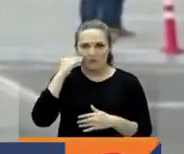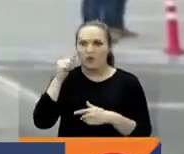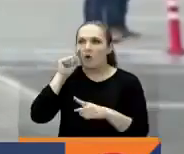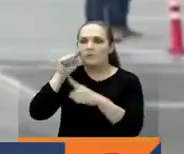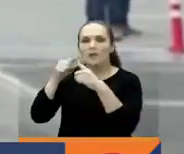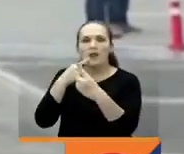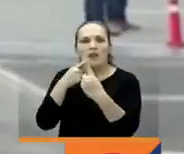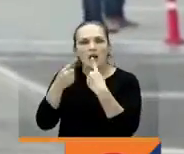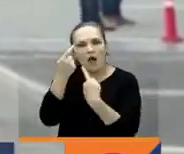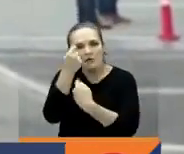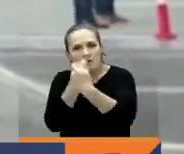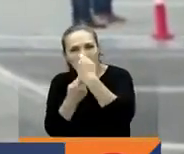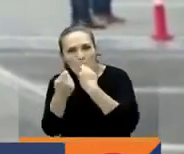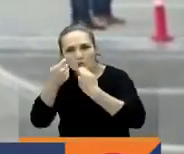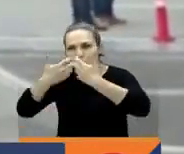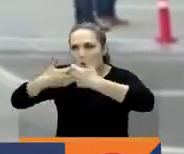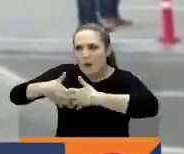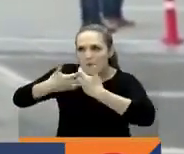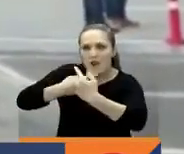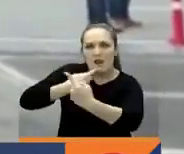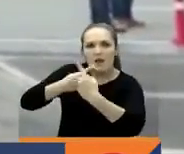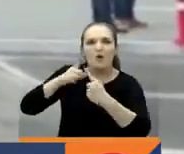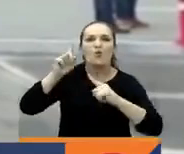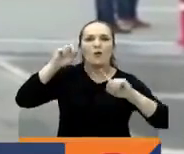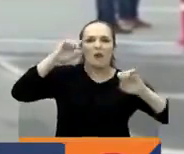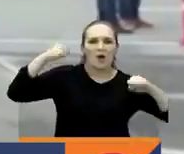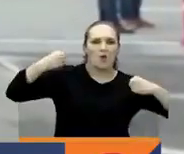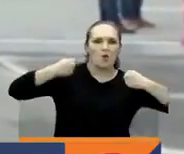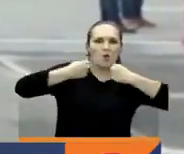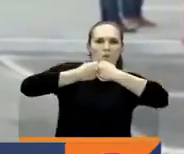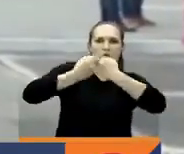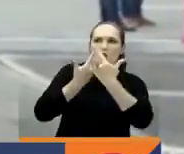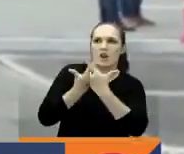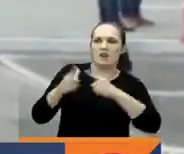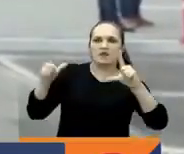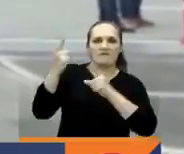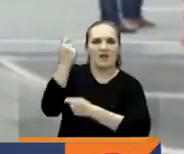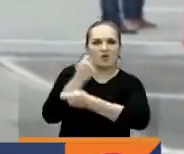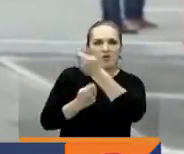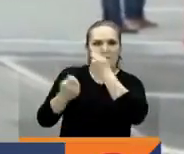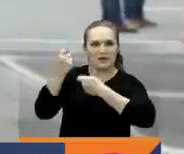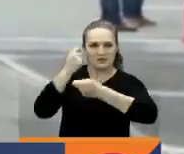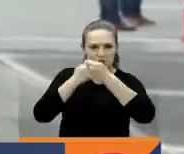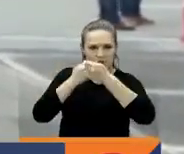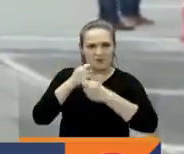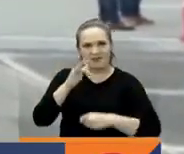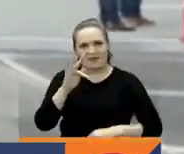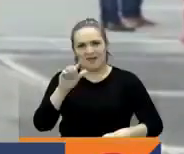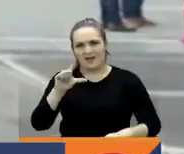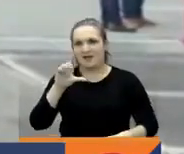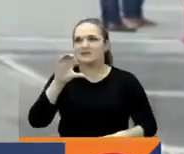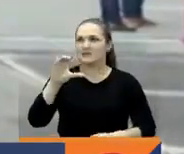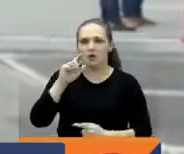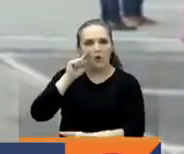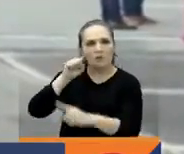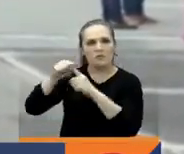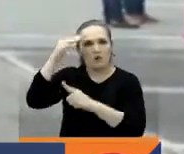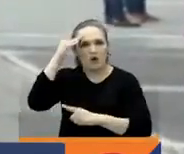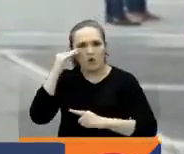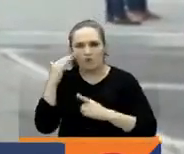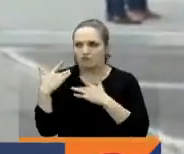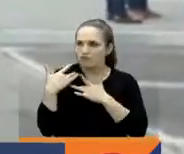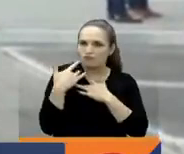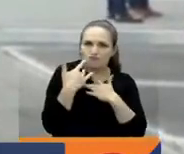comerciales ya que tenemos el tratado de libre comercio exportar más trae en inversión cooperación en materia de vacunas